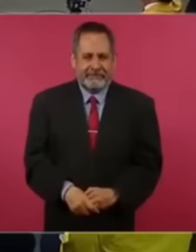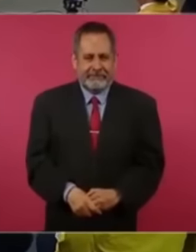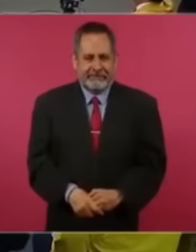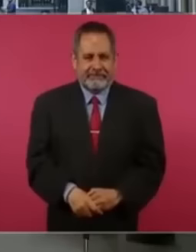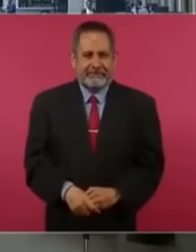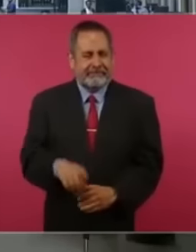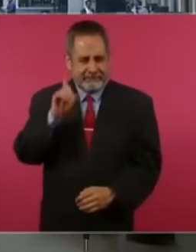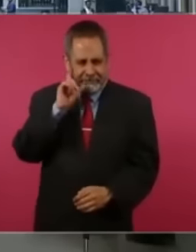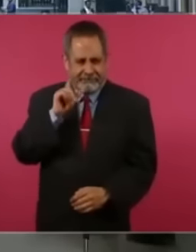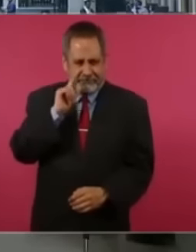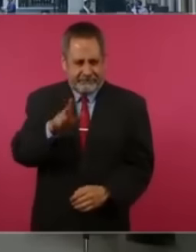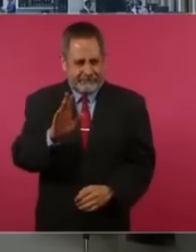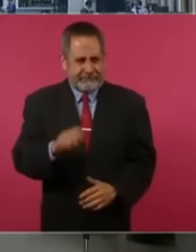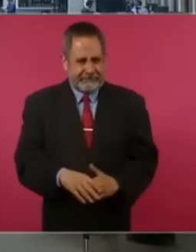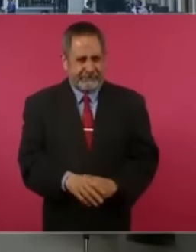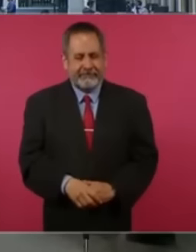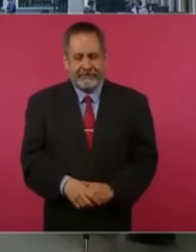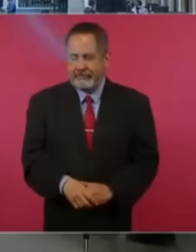Mañana.